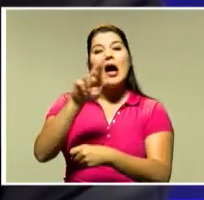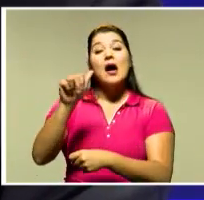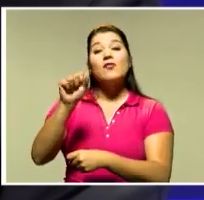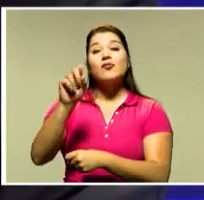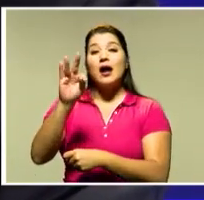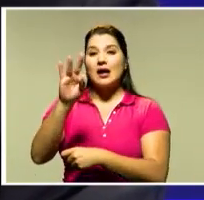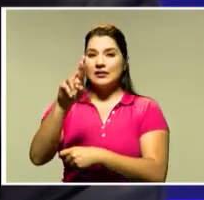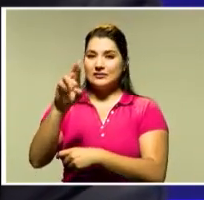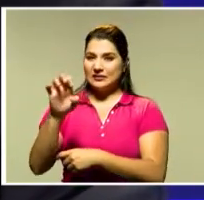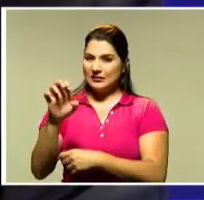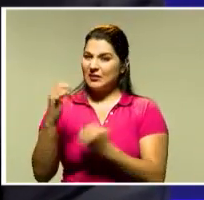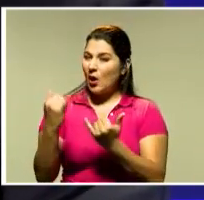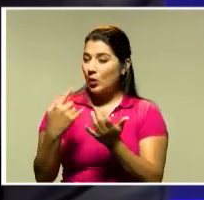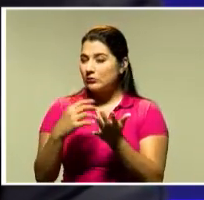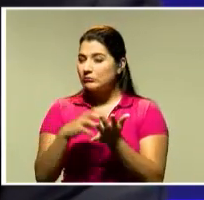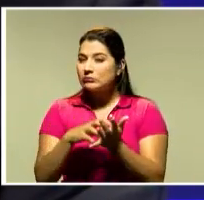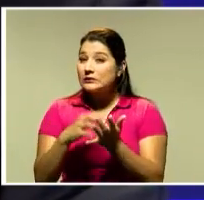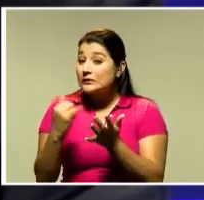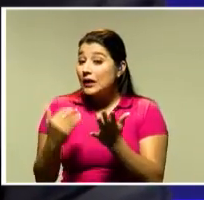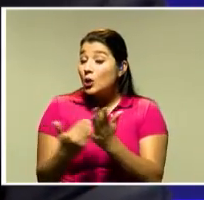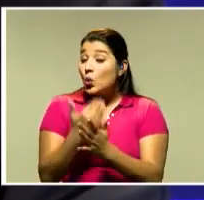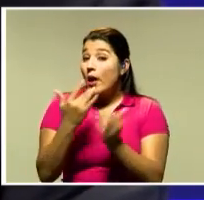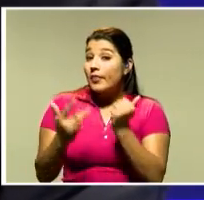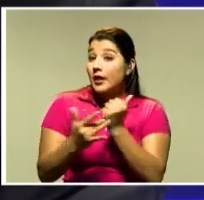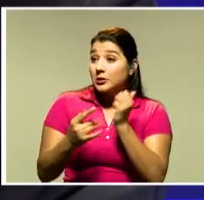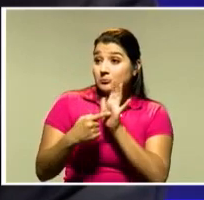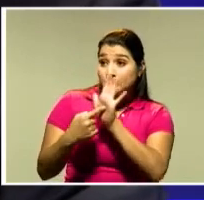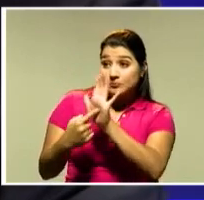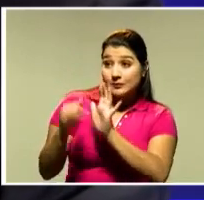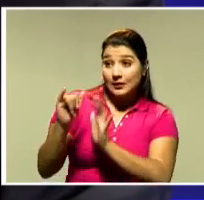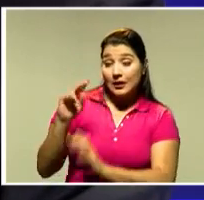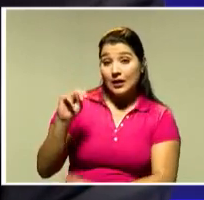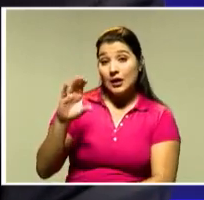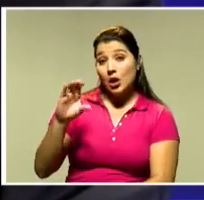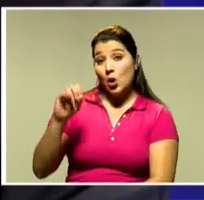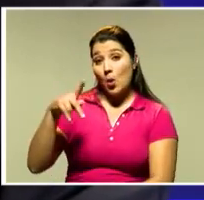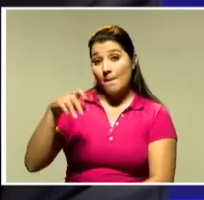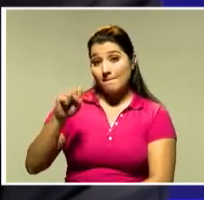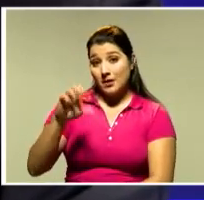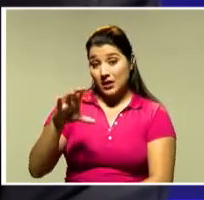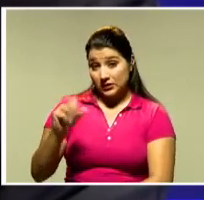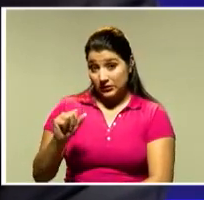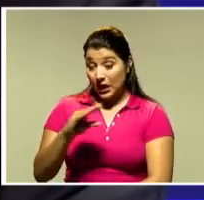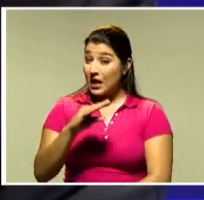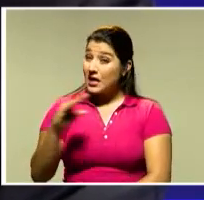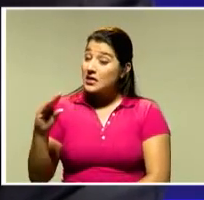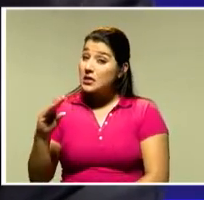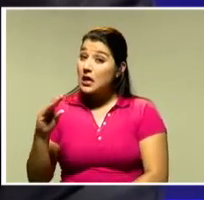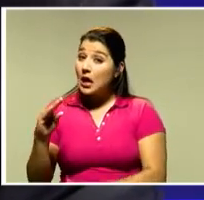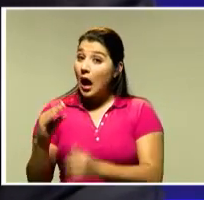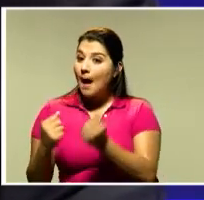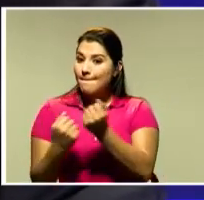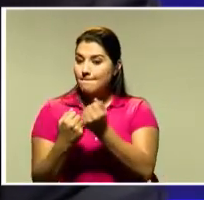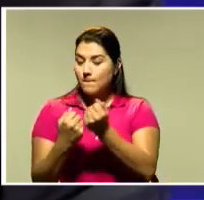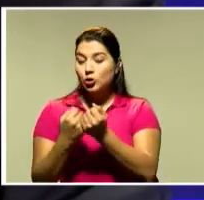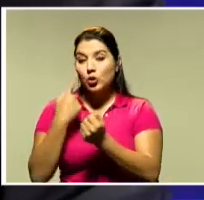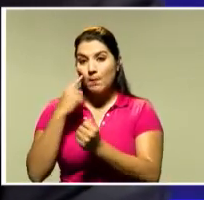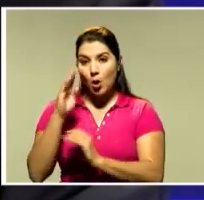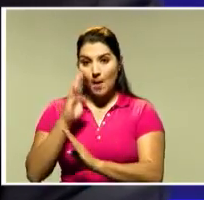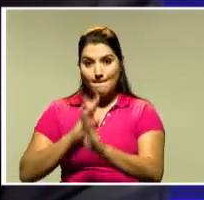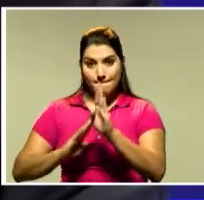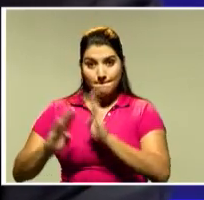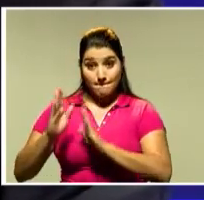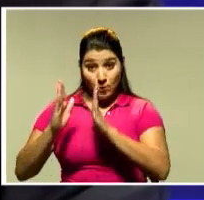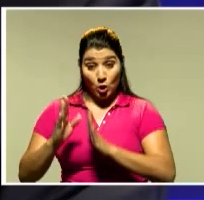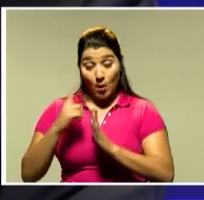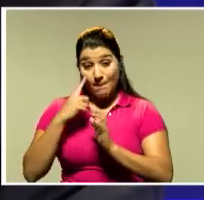sido presentada por parte de el Incopesca y respaldada por no pocos biólogos para poder llevar